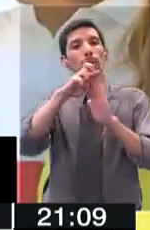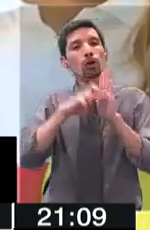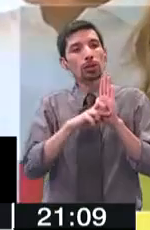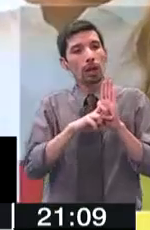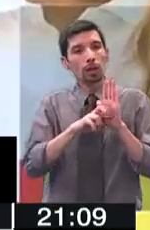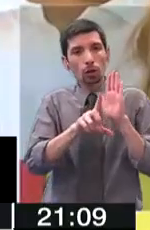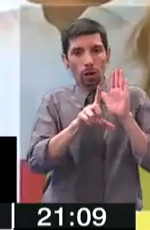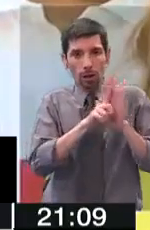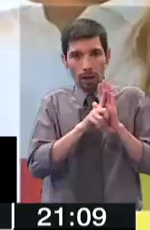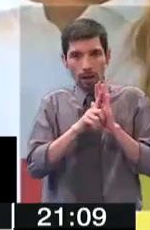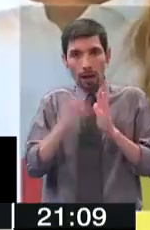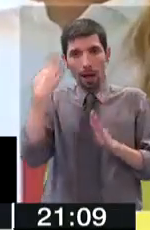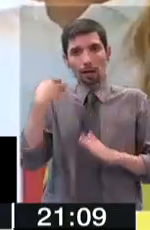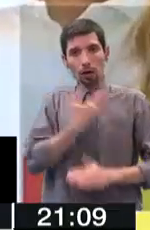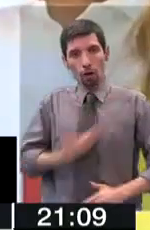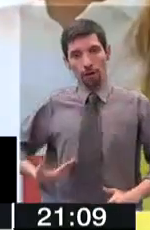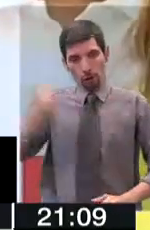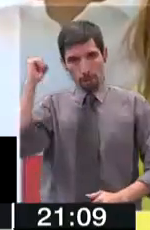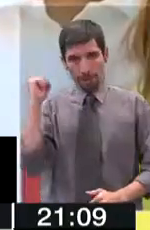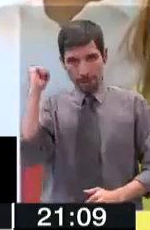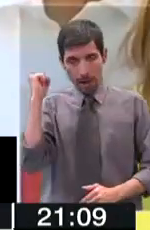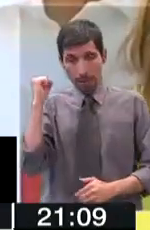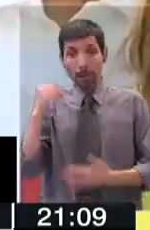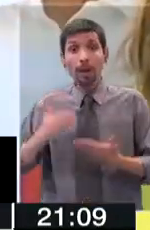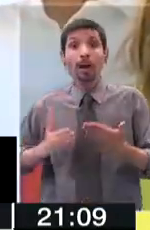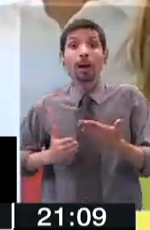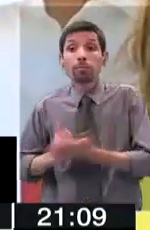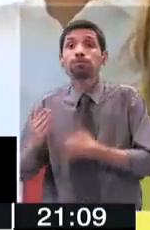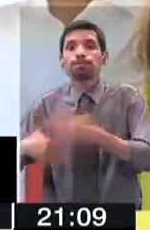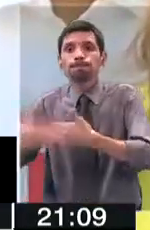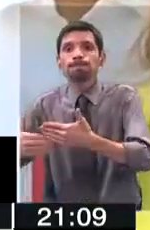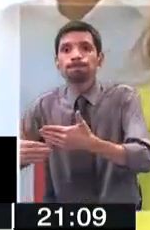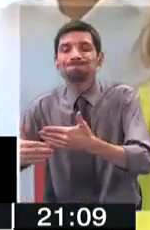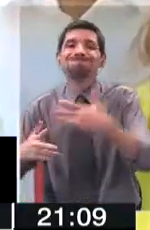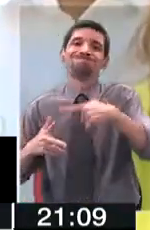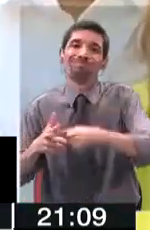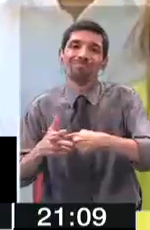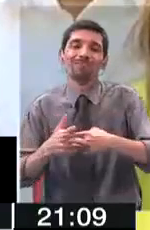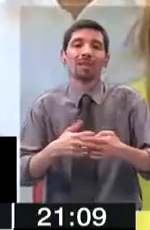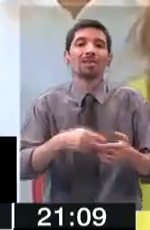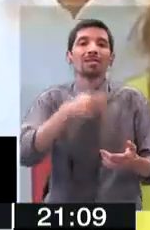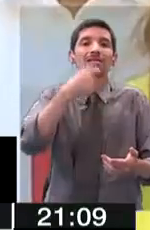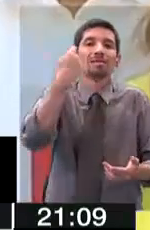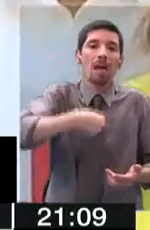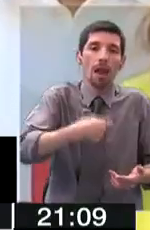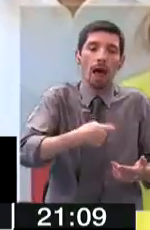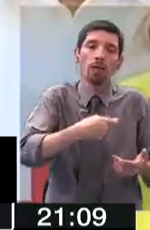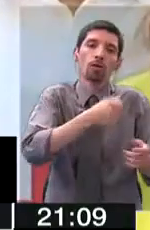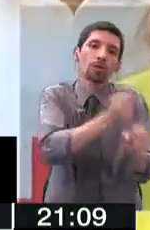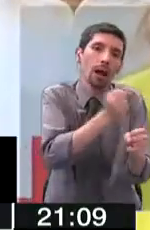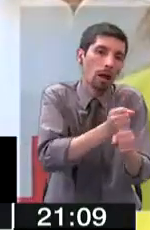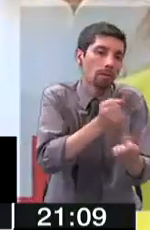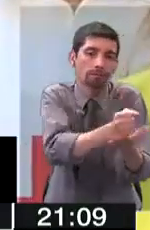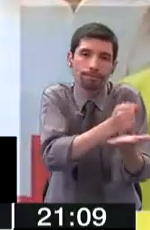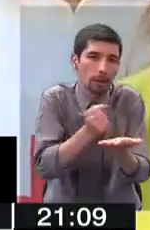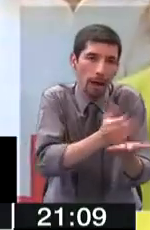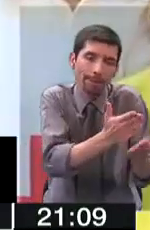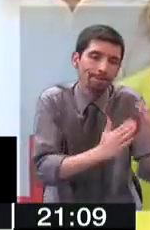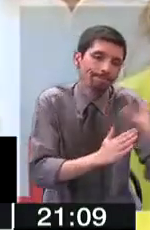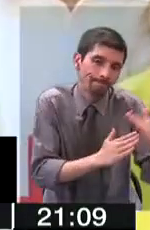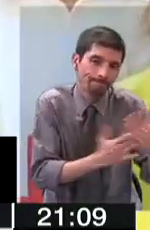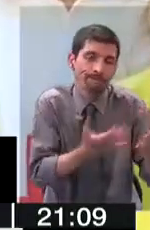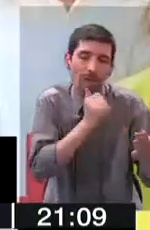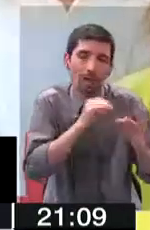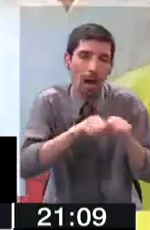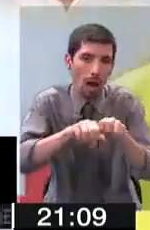ha tramitado en el Senado. Desgraciadamente no ha encontrado los debidos consensos. Nosotros esperamos que a la luz de lo que ha ocurrido, y no obstante, que creo que